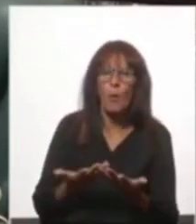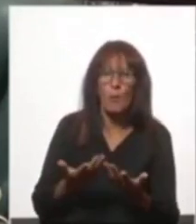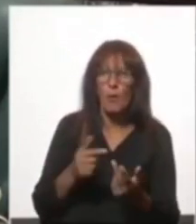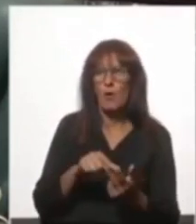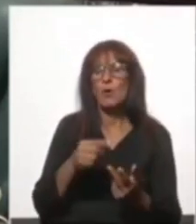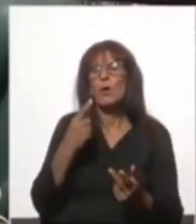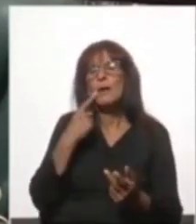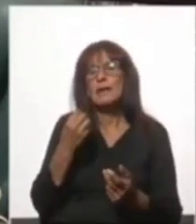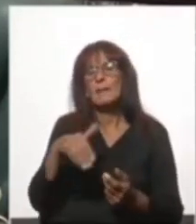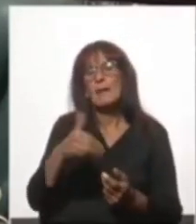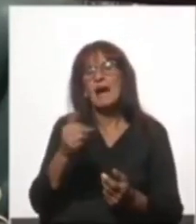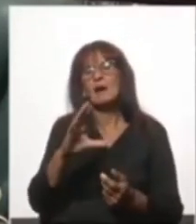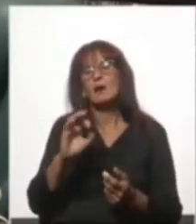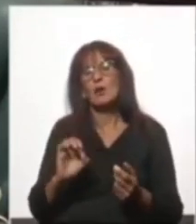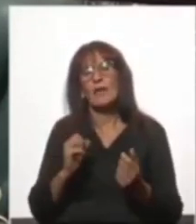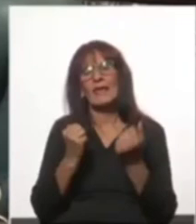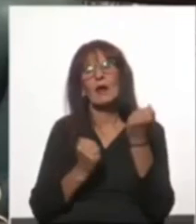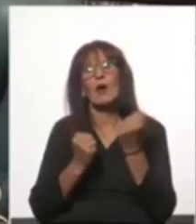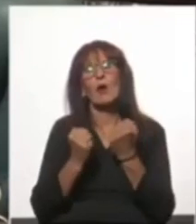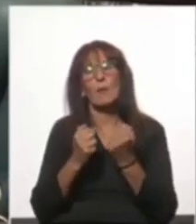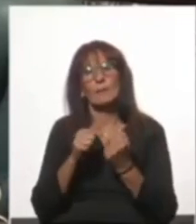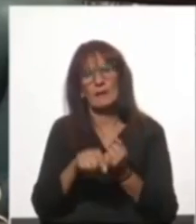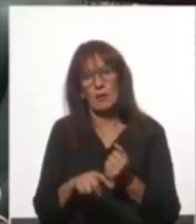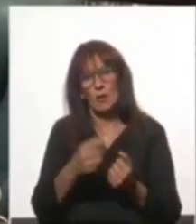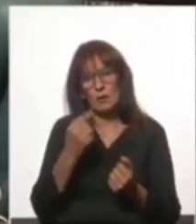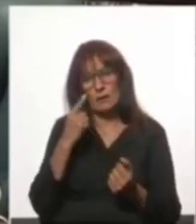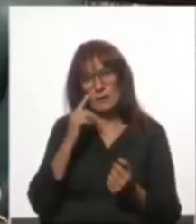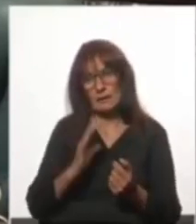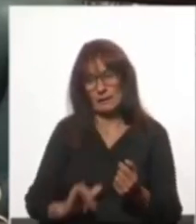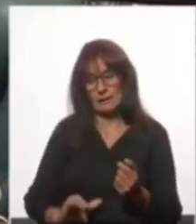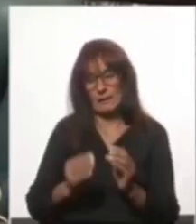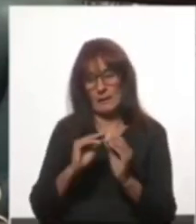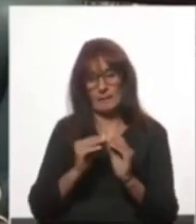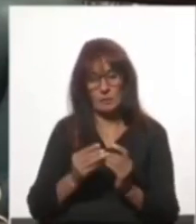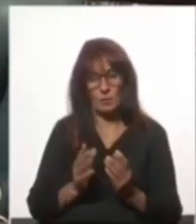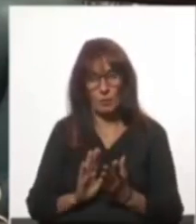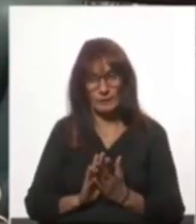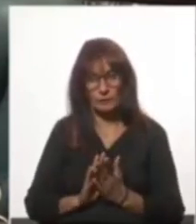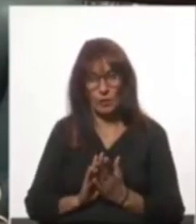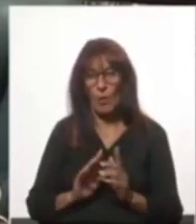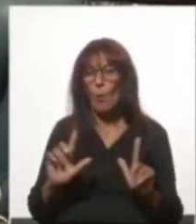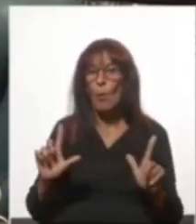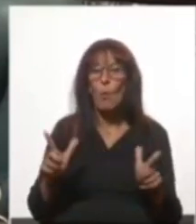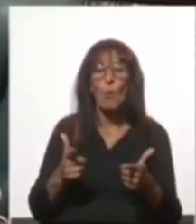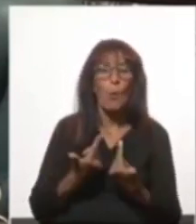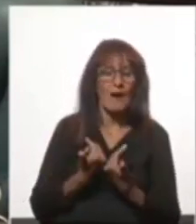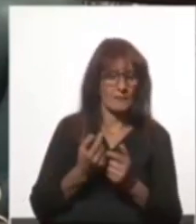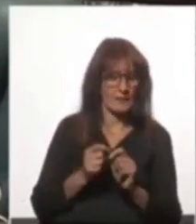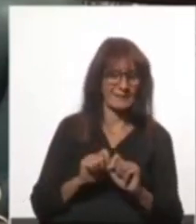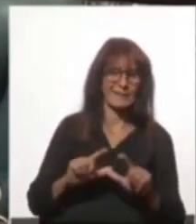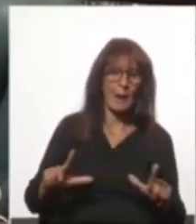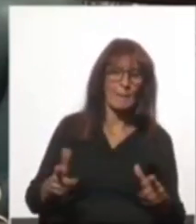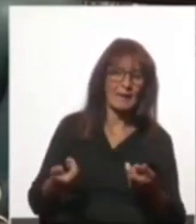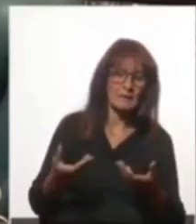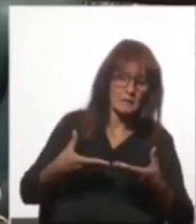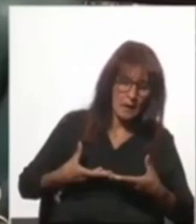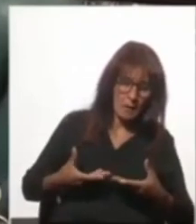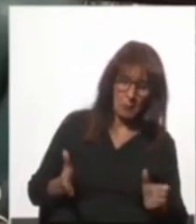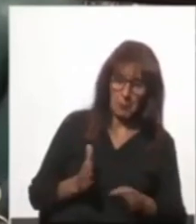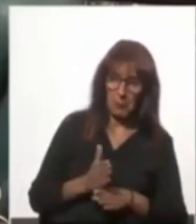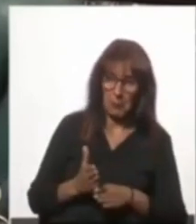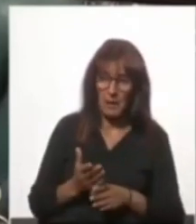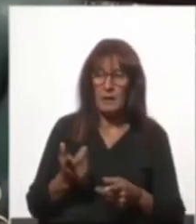contexto macroeconómico que sustenta el presupuesto. No hubo transparencia en eso. El Frente